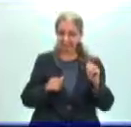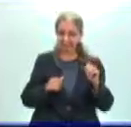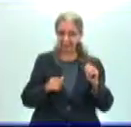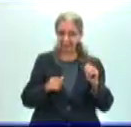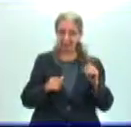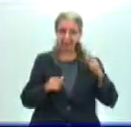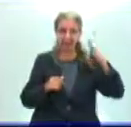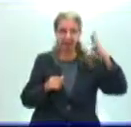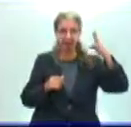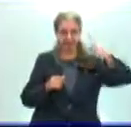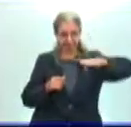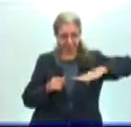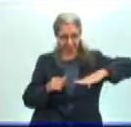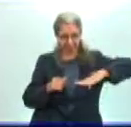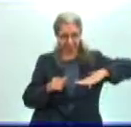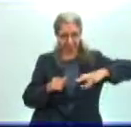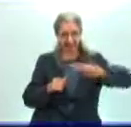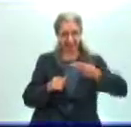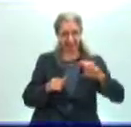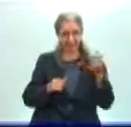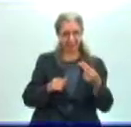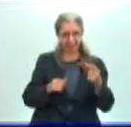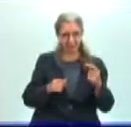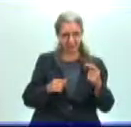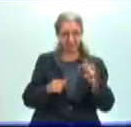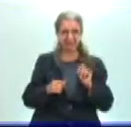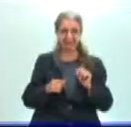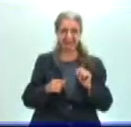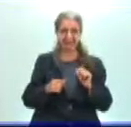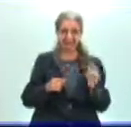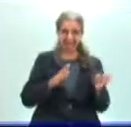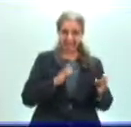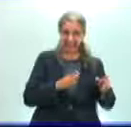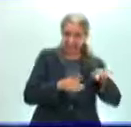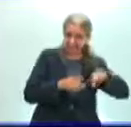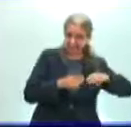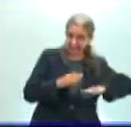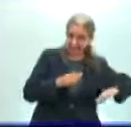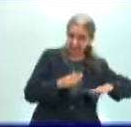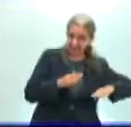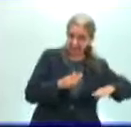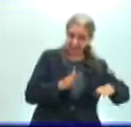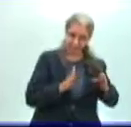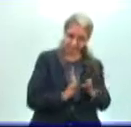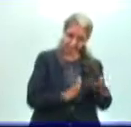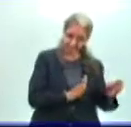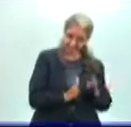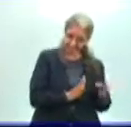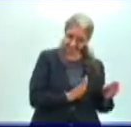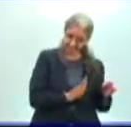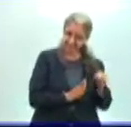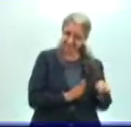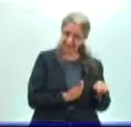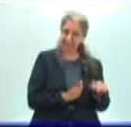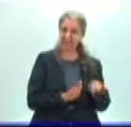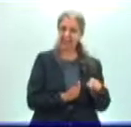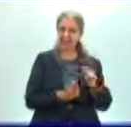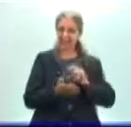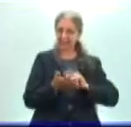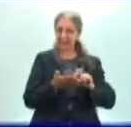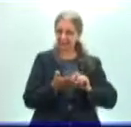del cateto B sobre la hipotenusa, es decir, este segmento que queda aquí debajo de ese cateto al trazar la